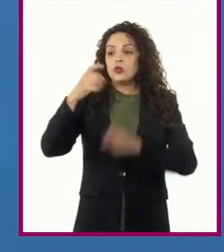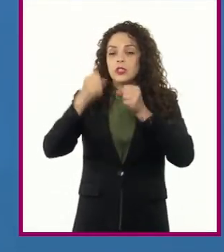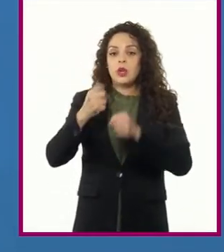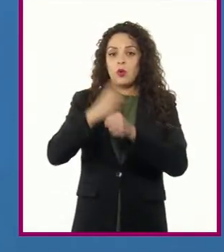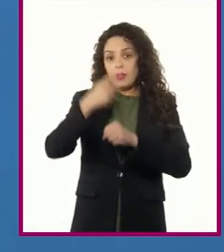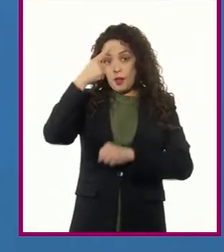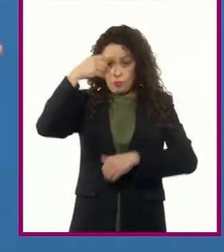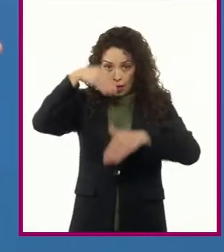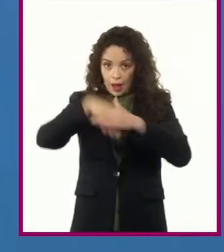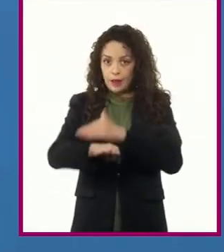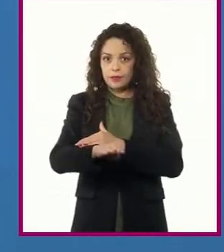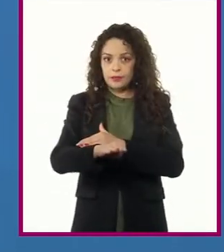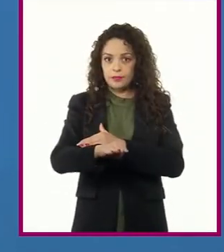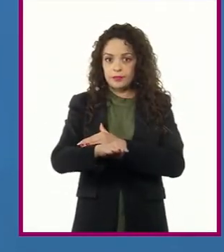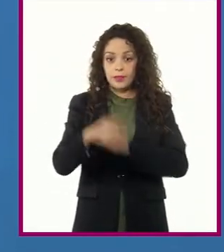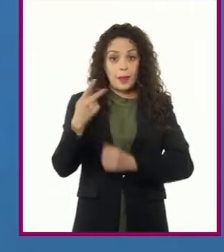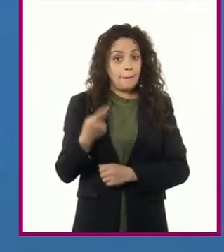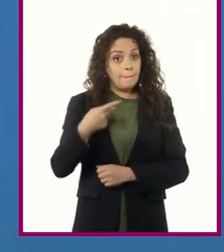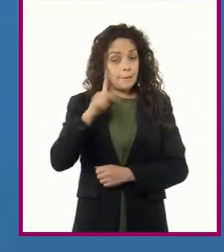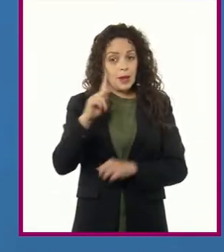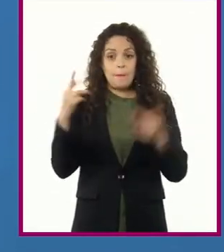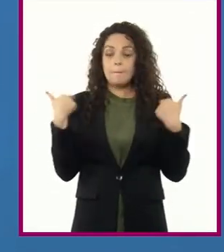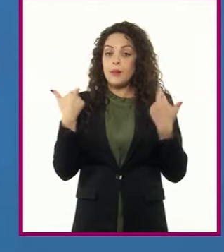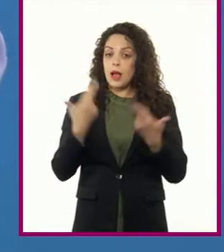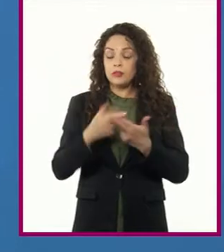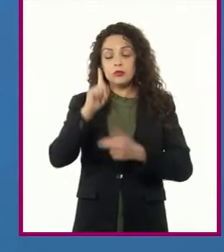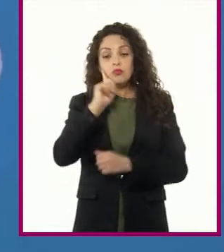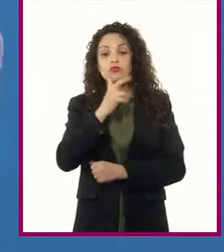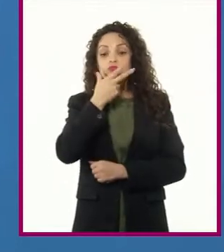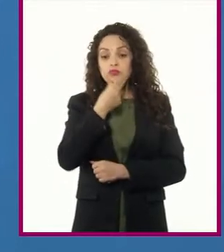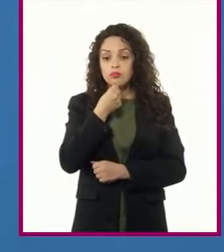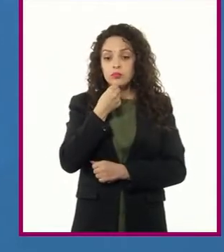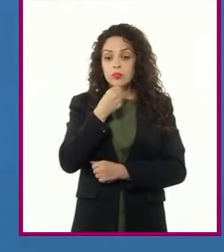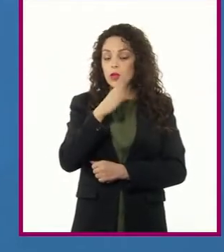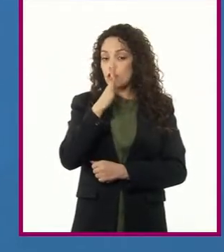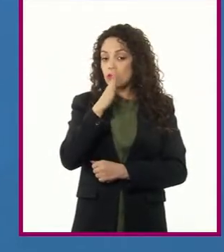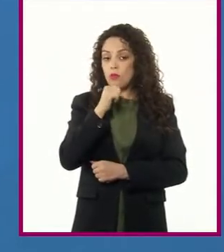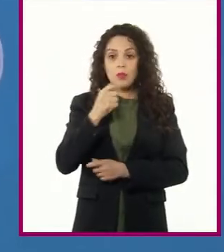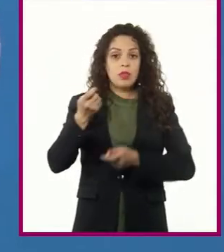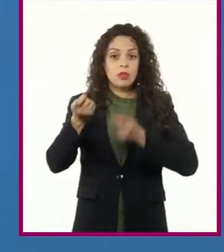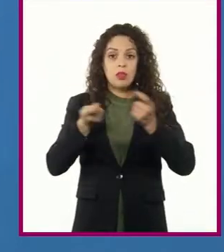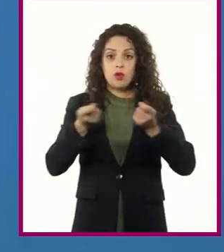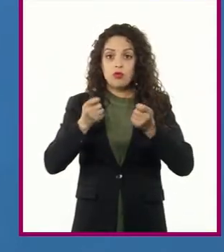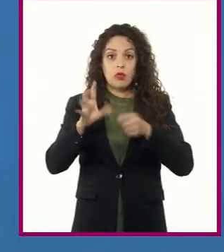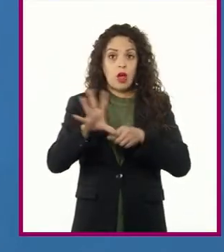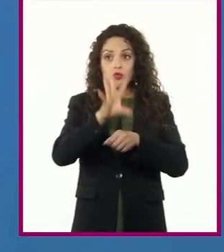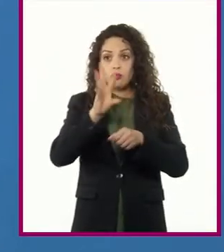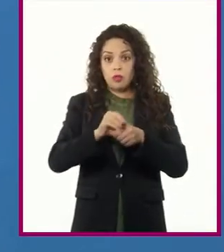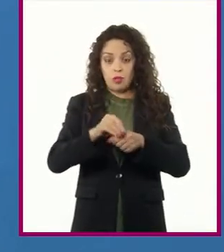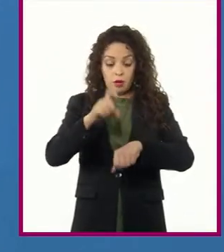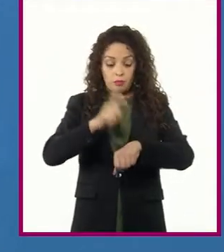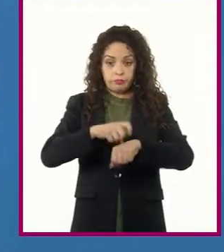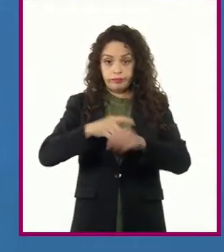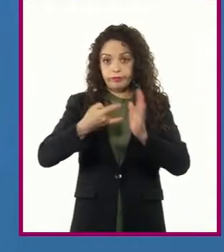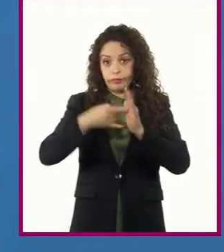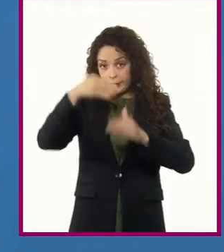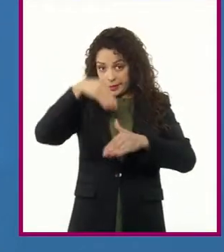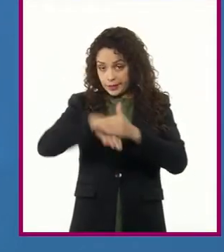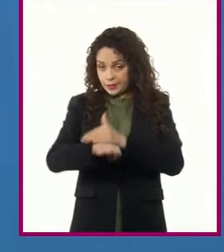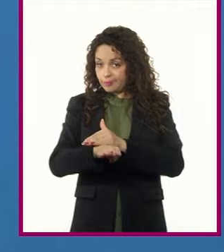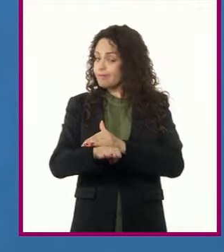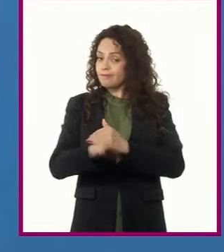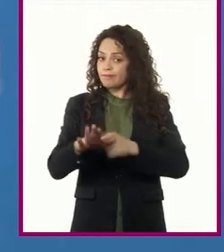acceder a ellas. Sin embargo, las maestras y maestros no pueden controlar totalmente la hora de la entrada,